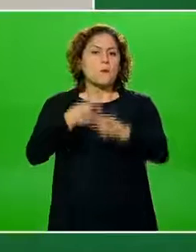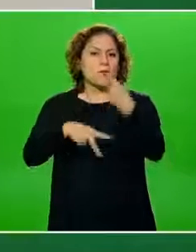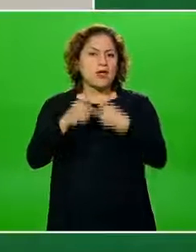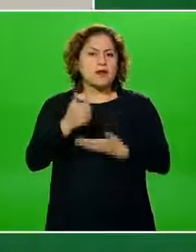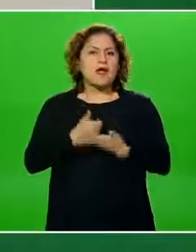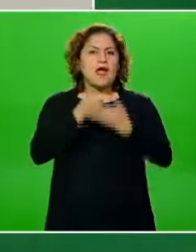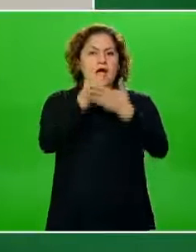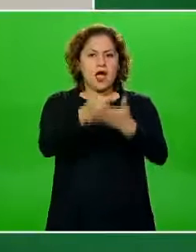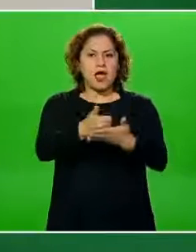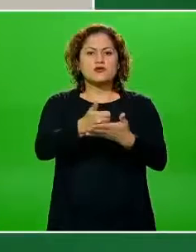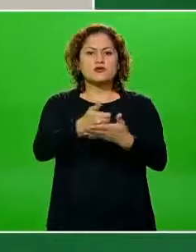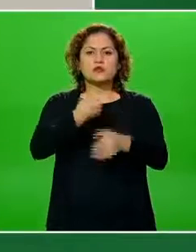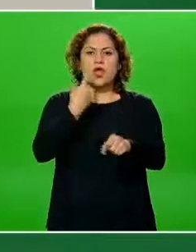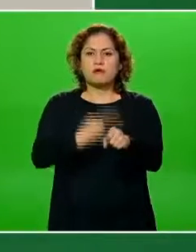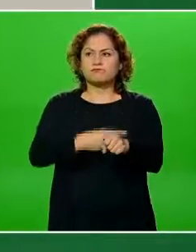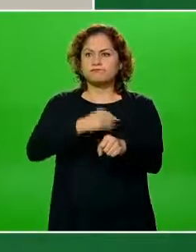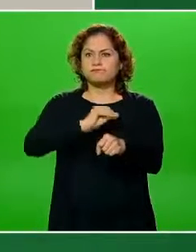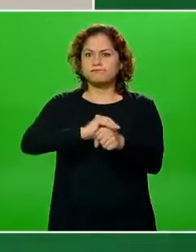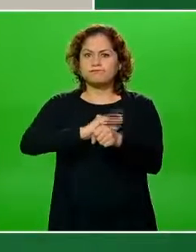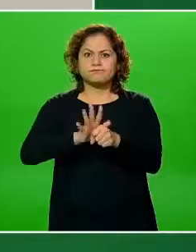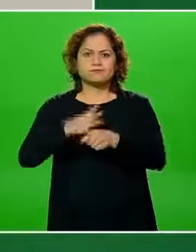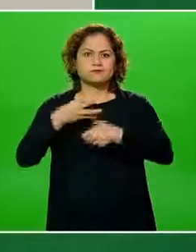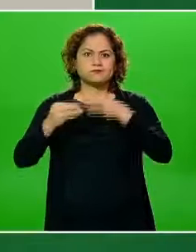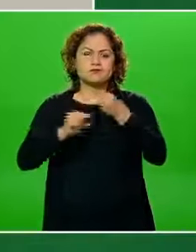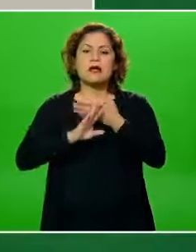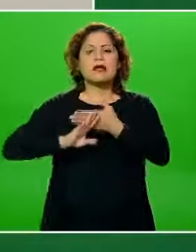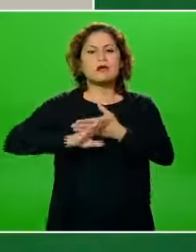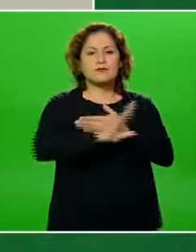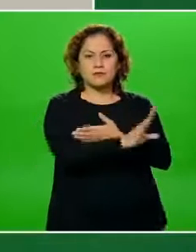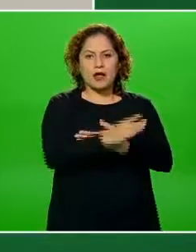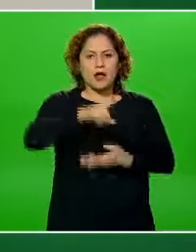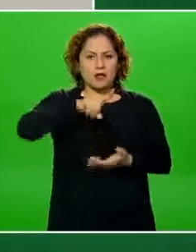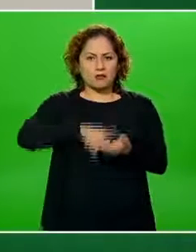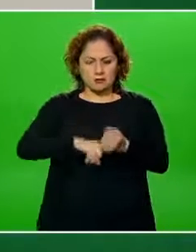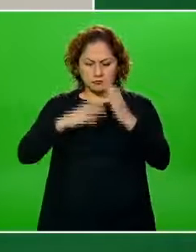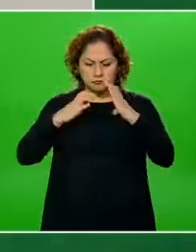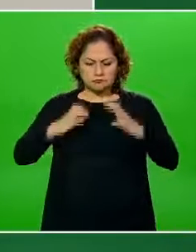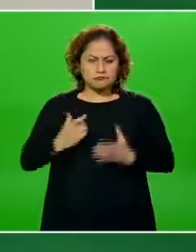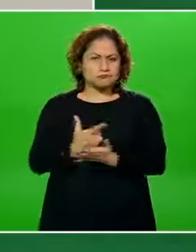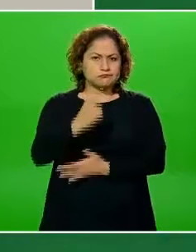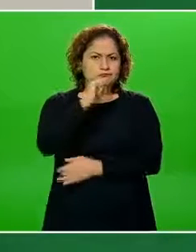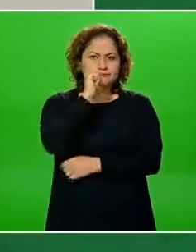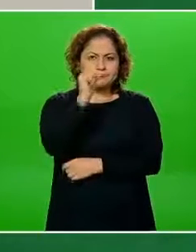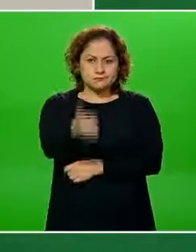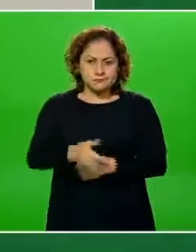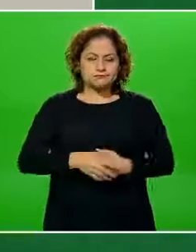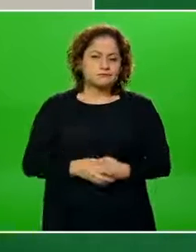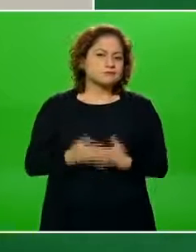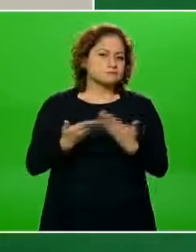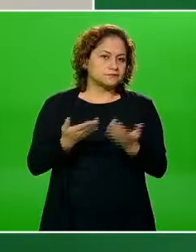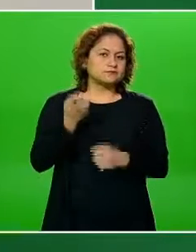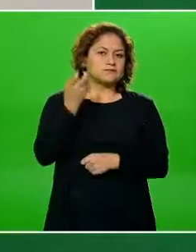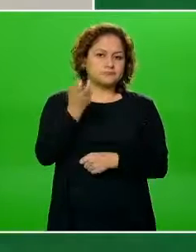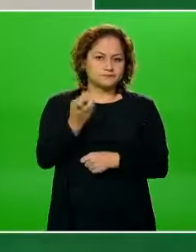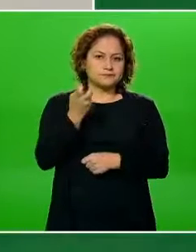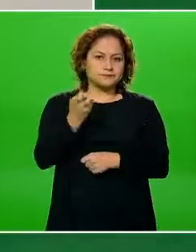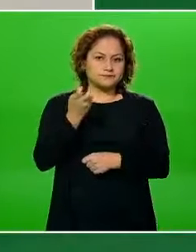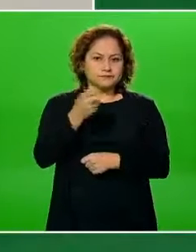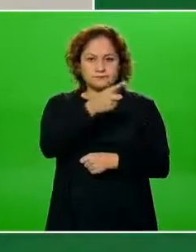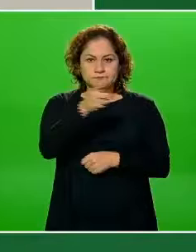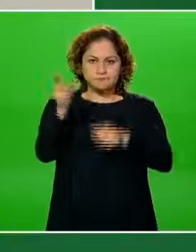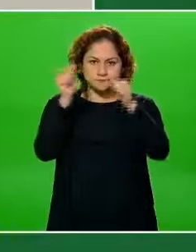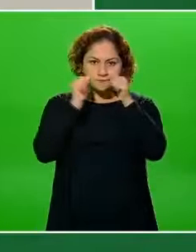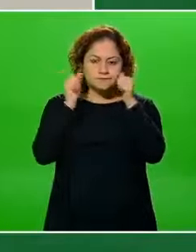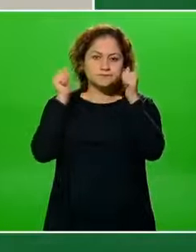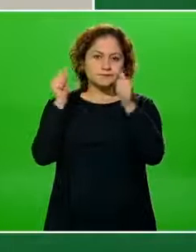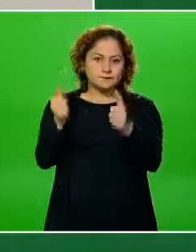que algún evento supuestamente atribuido a la vacunación que pudiera generarse y que